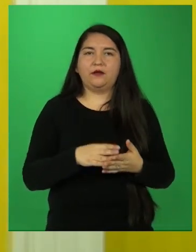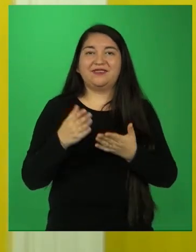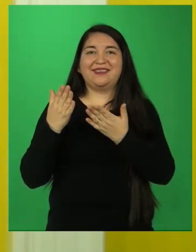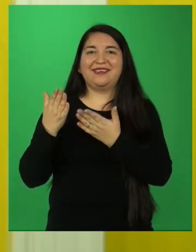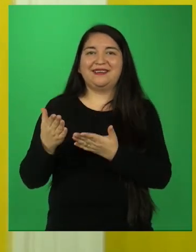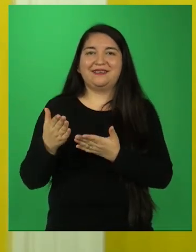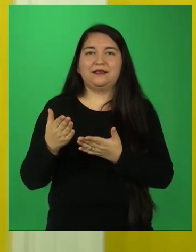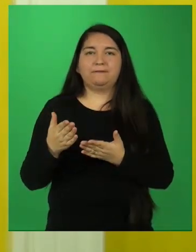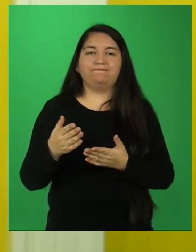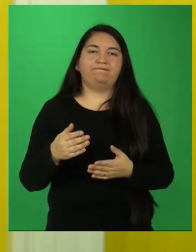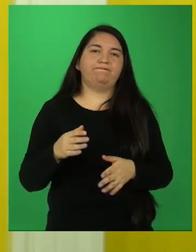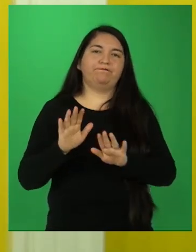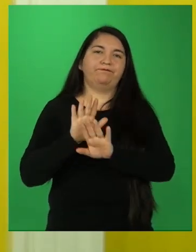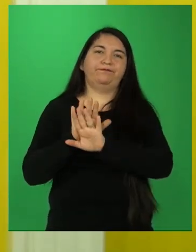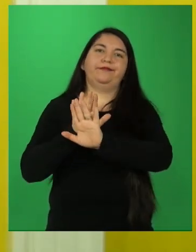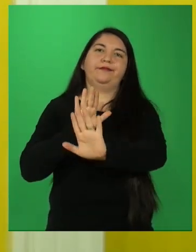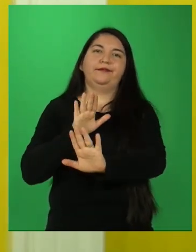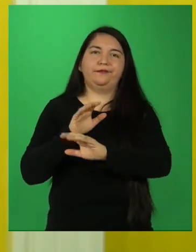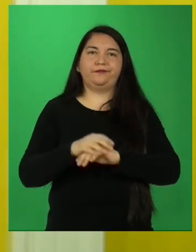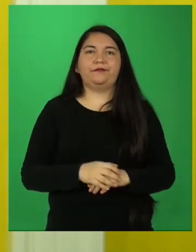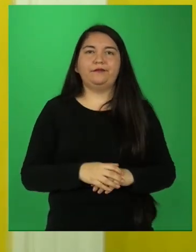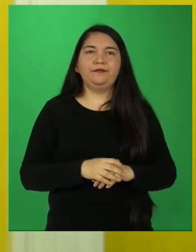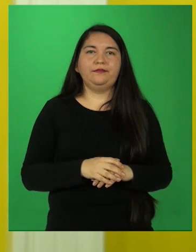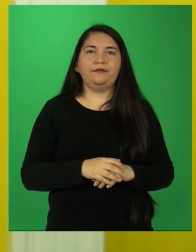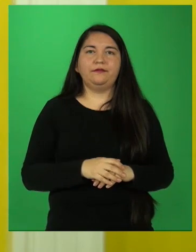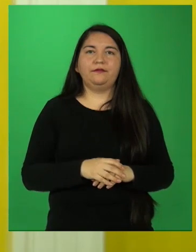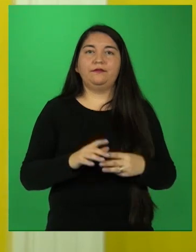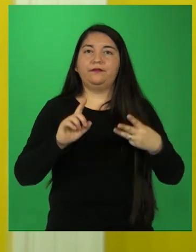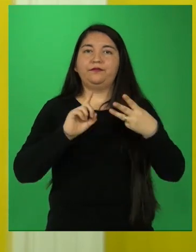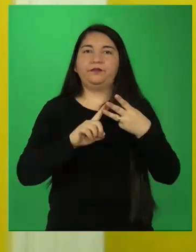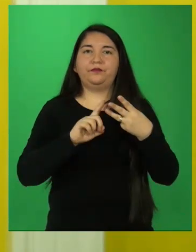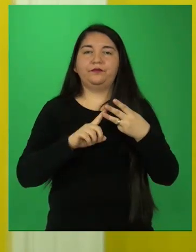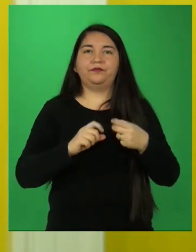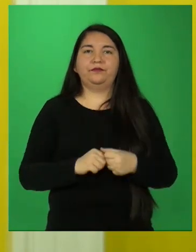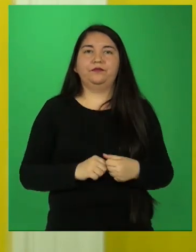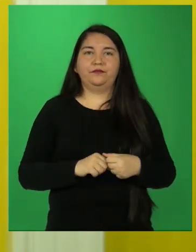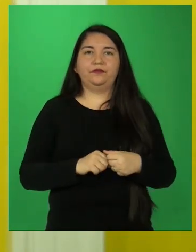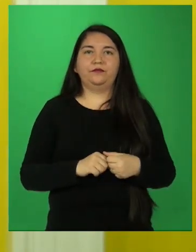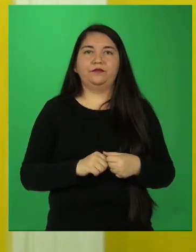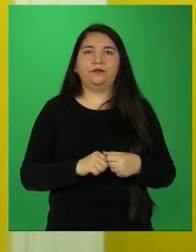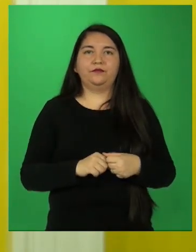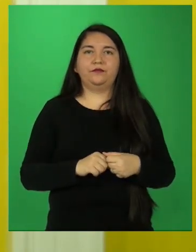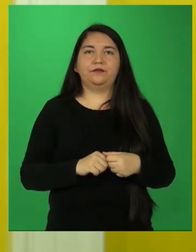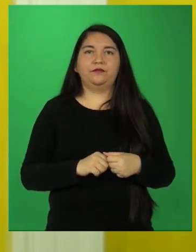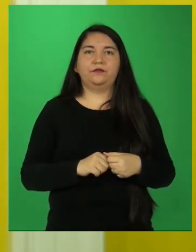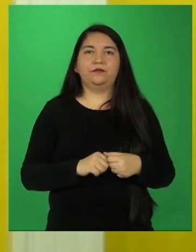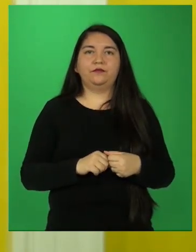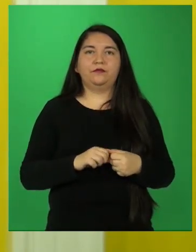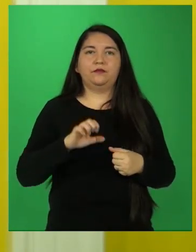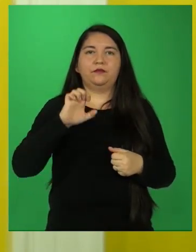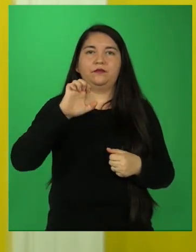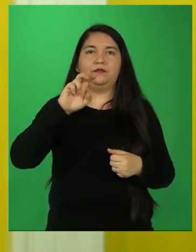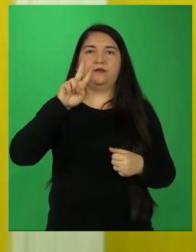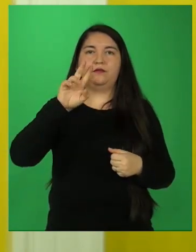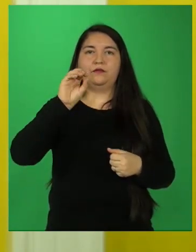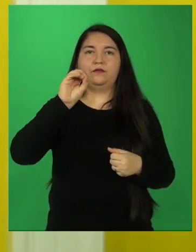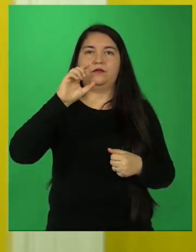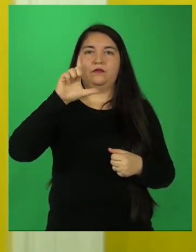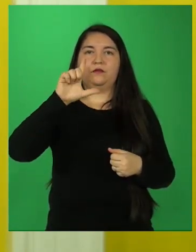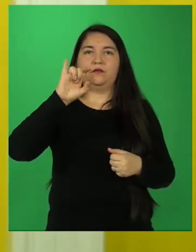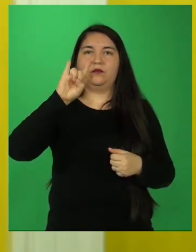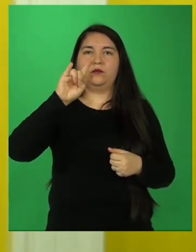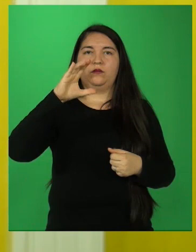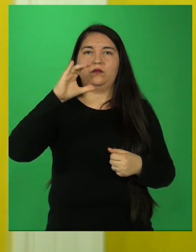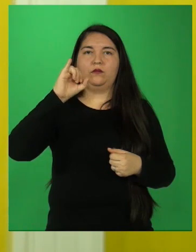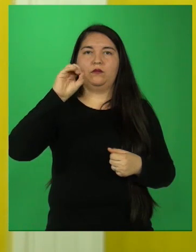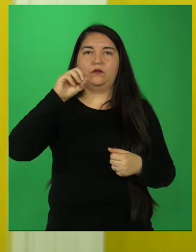transformismo queda en crisis. Tercer corriente de pensamiento es el evolucionismo. Y aquí ya estamos